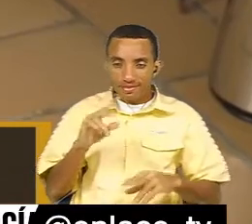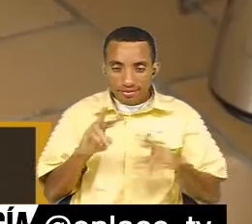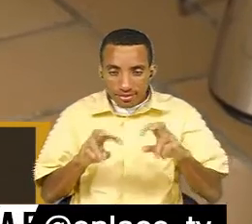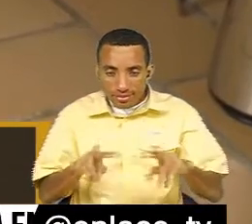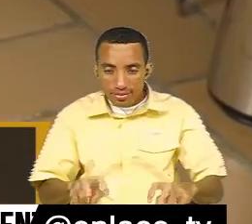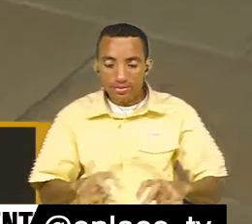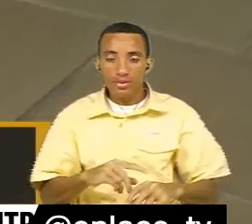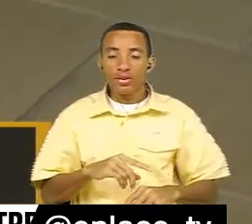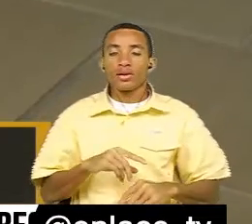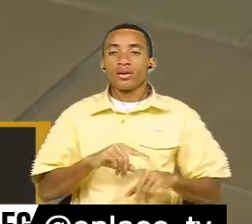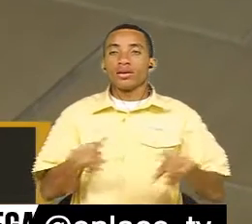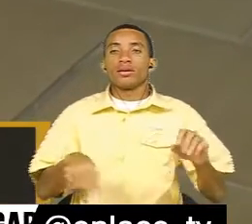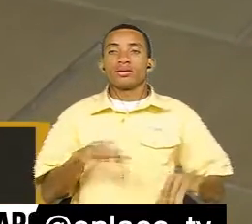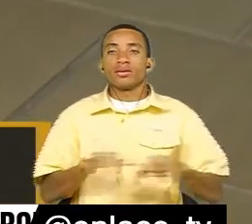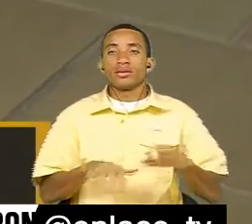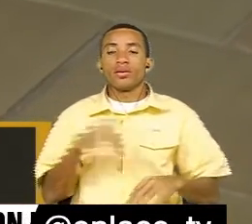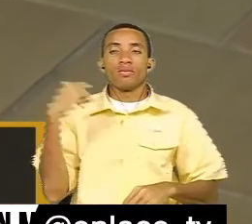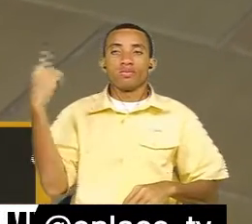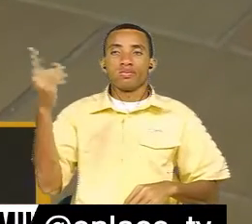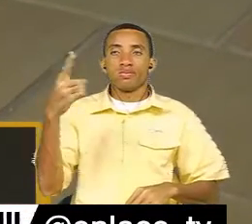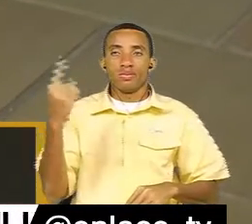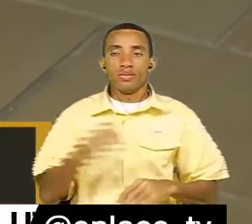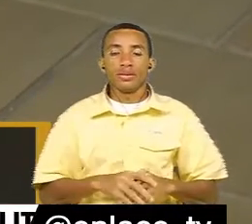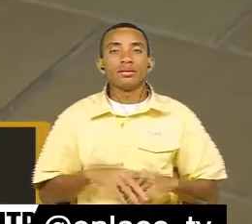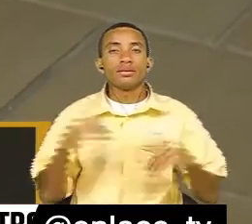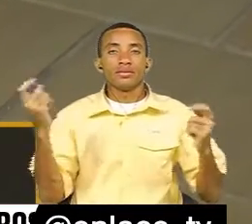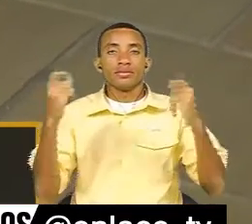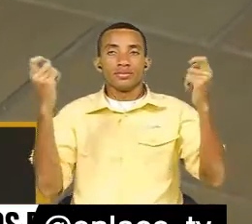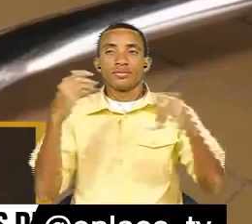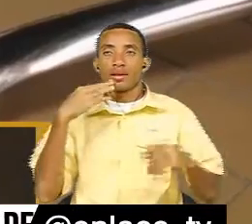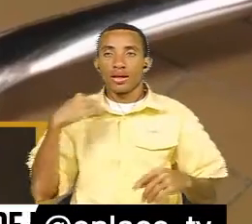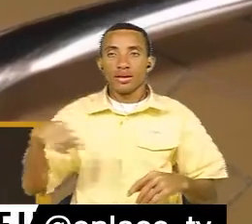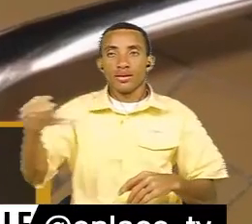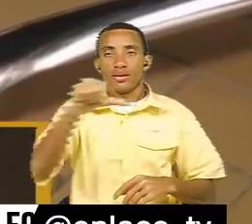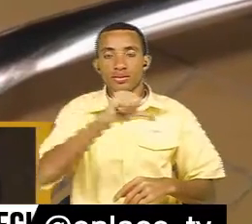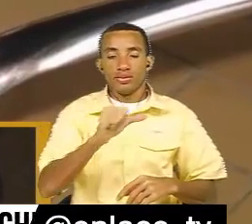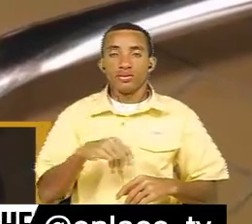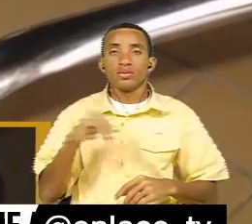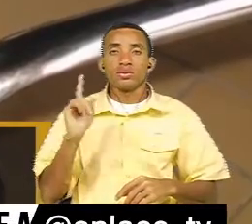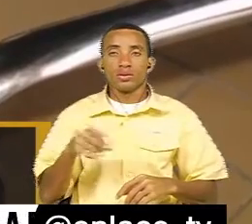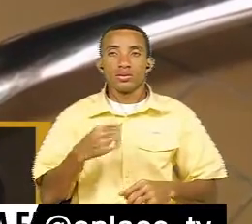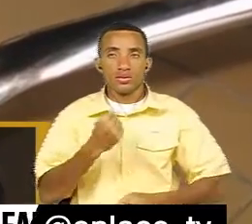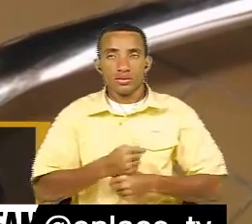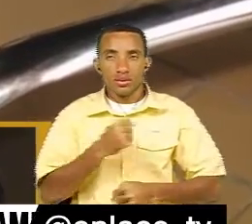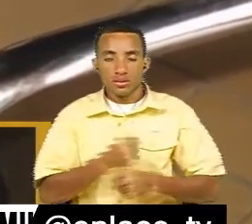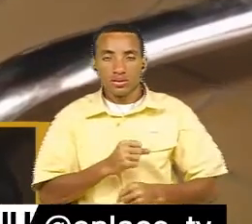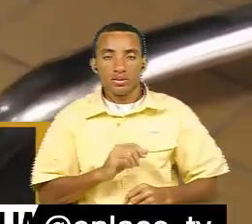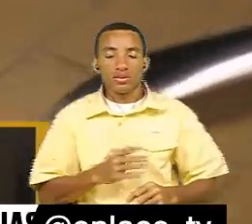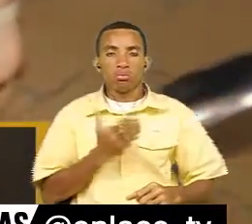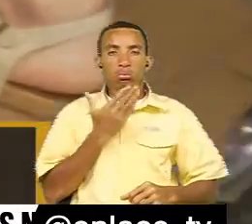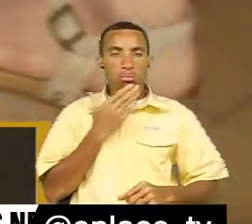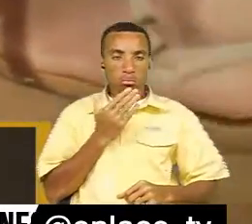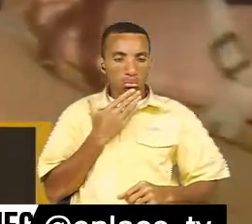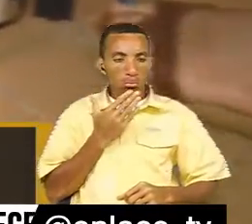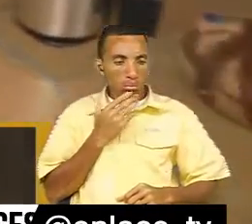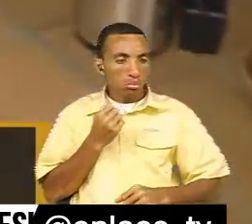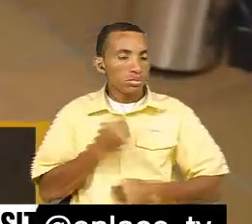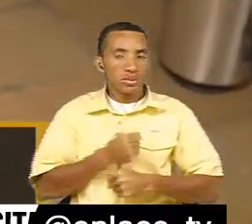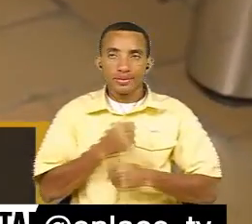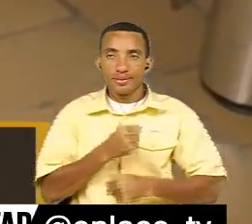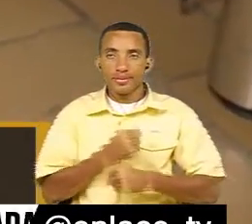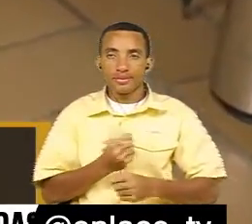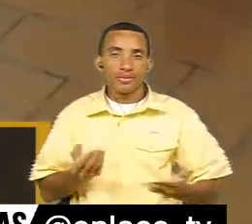general del municipio, Diego Acosta, aseguró que la campaña le permite a las mujeres de la alcaldía laborar con más comodidad, lo que hace que se presten